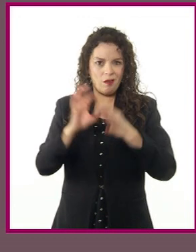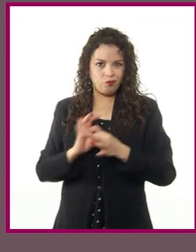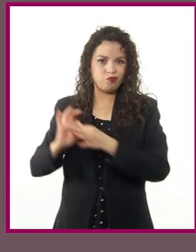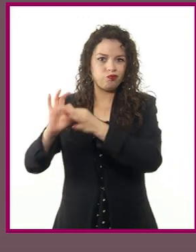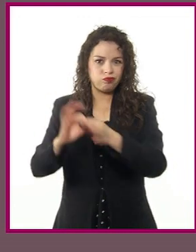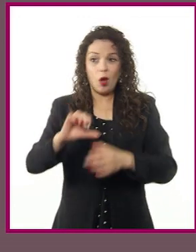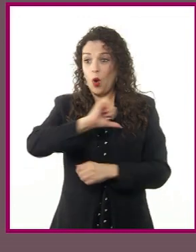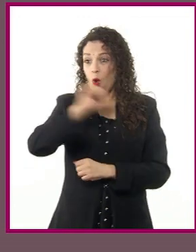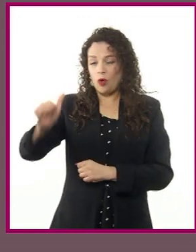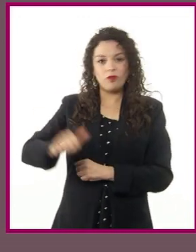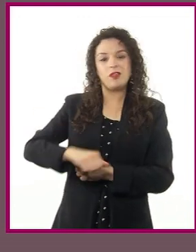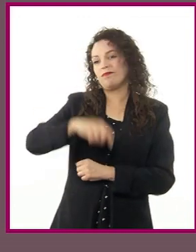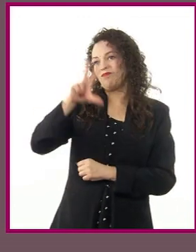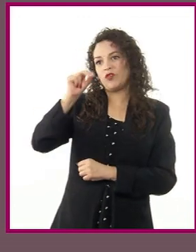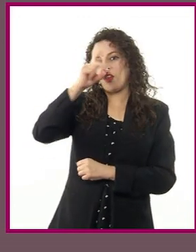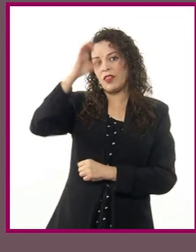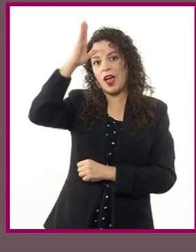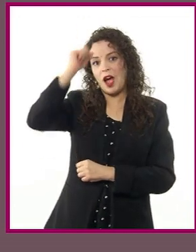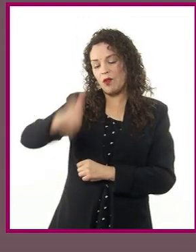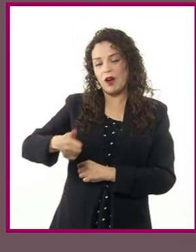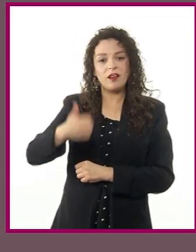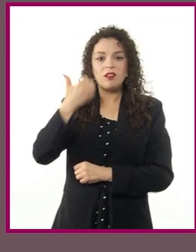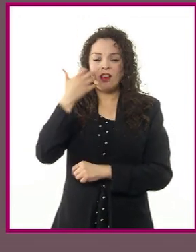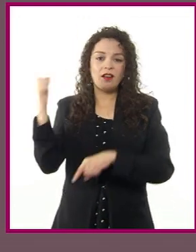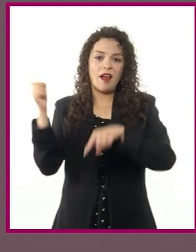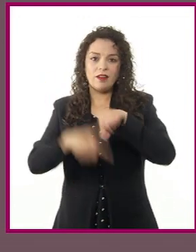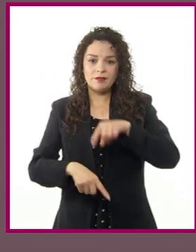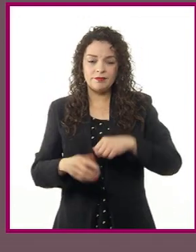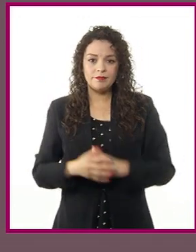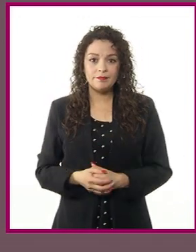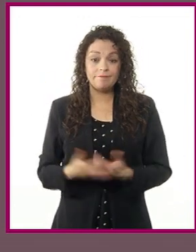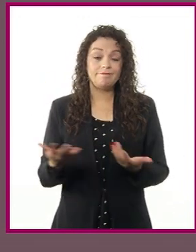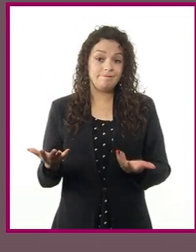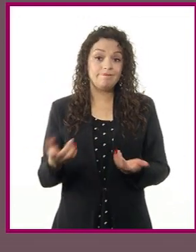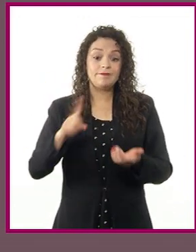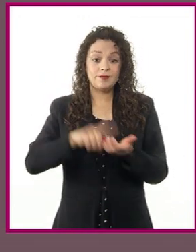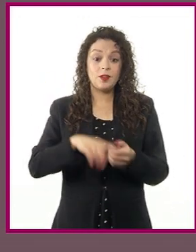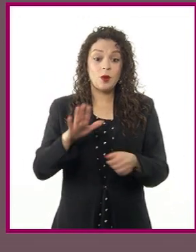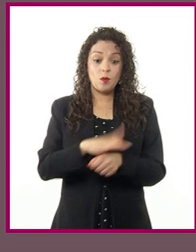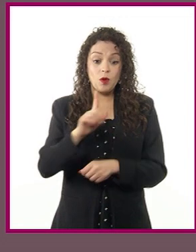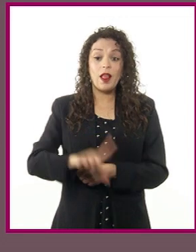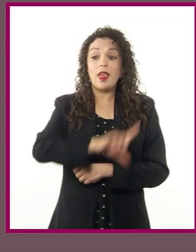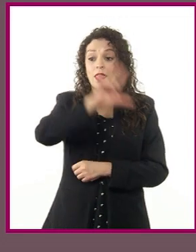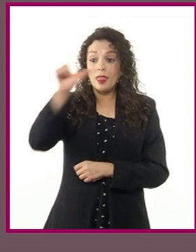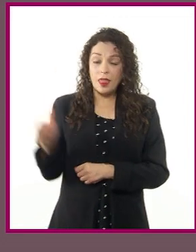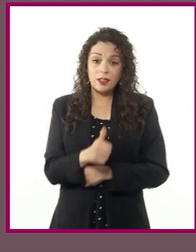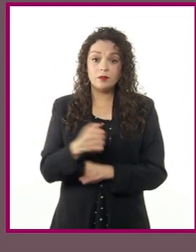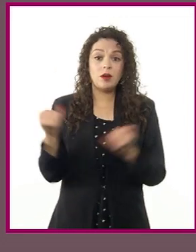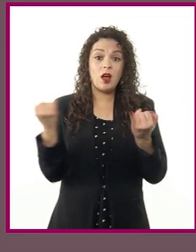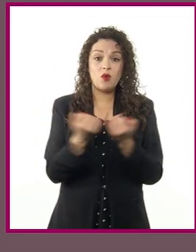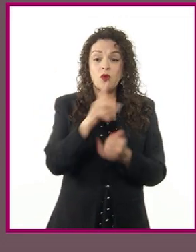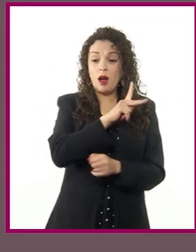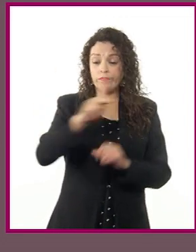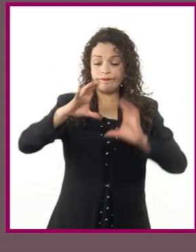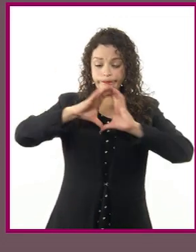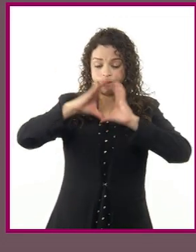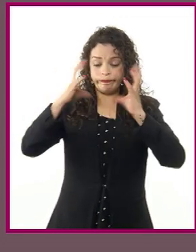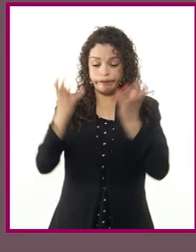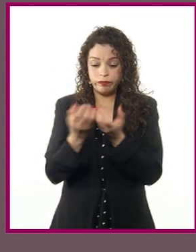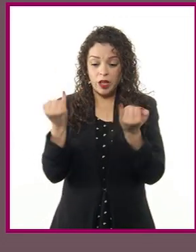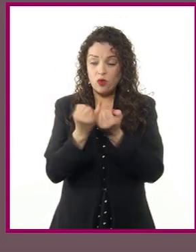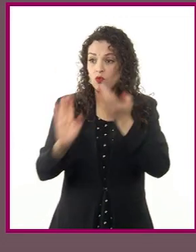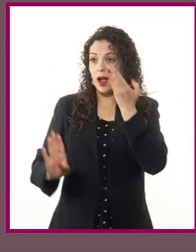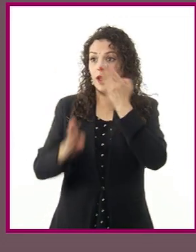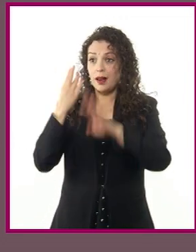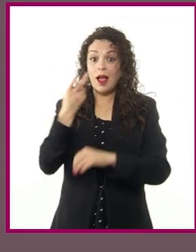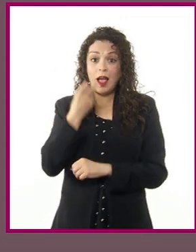se oponen. Ante la perspectiva de que se llegará a homogeneizar algunos aspectos en todo el mundo y que